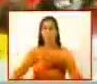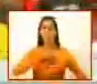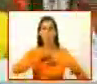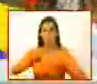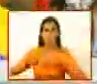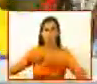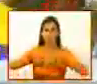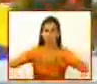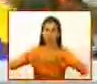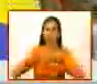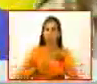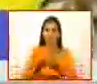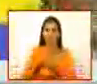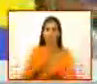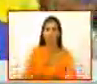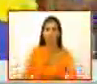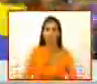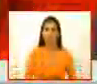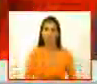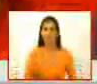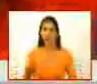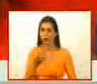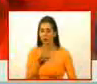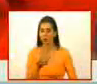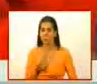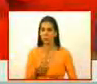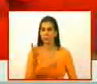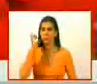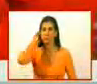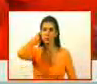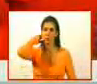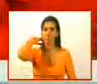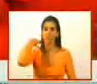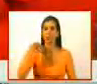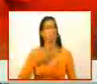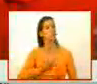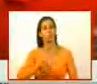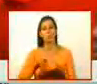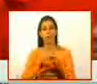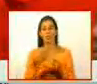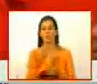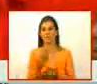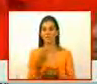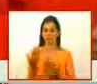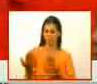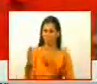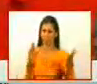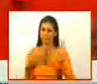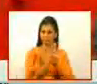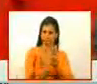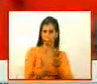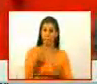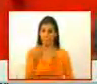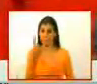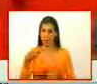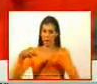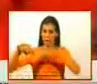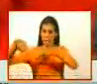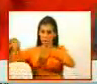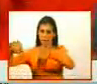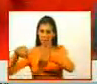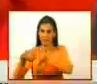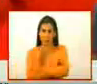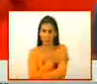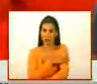que emprenderá en cada una de las regiones de Venezuela. Nosotros hoy queremos presentarle al país lo que tú decías. Dos contrastes. Primero, una caminata de ellos que llegó a la